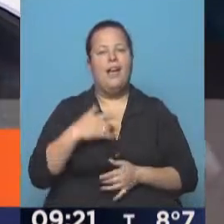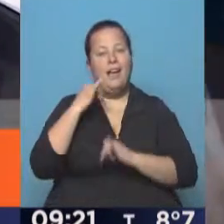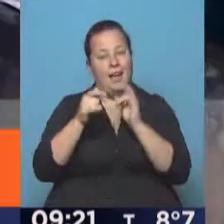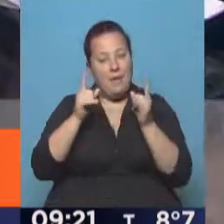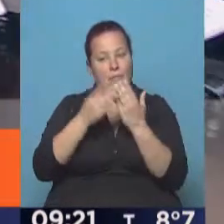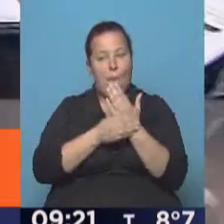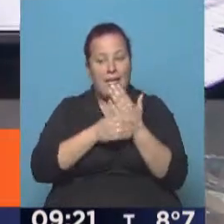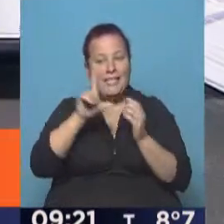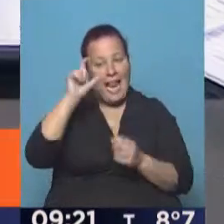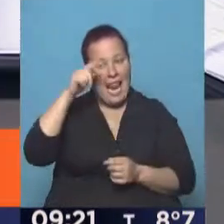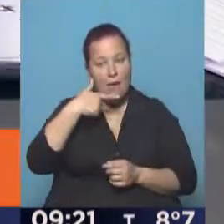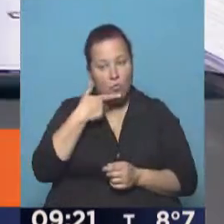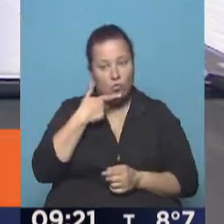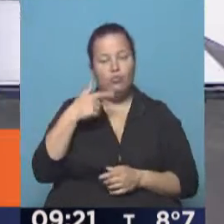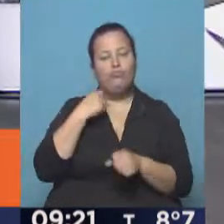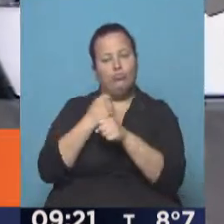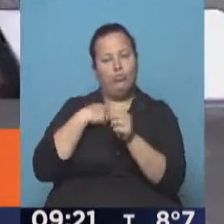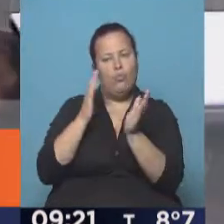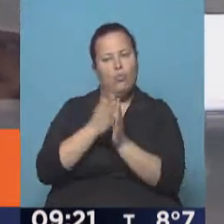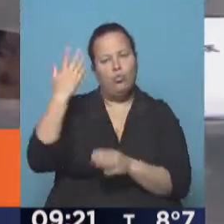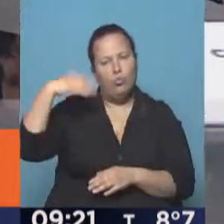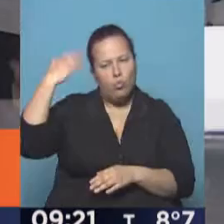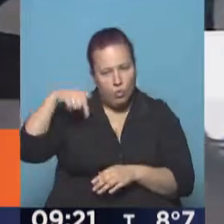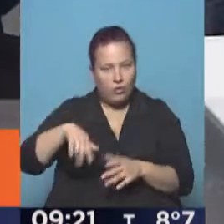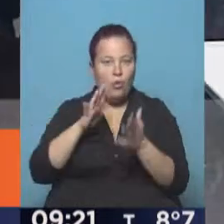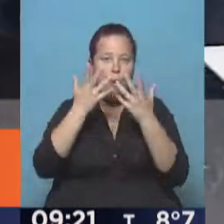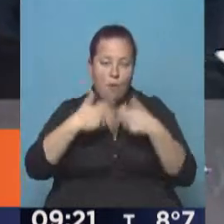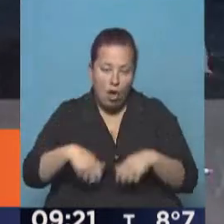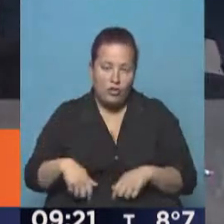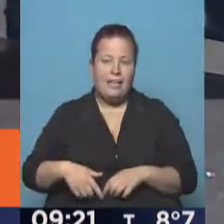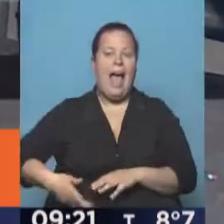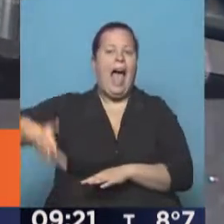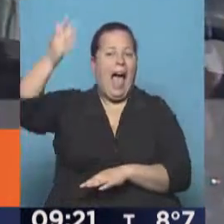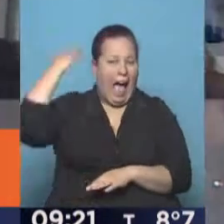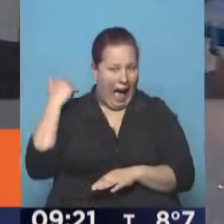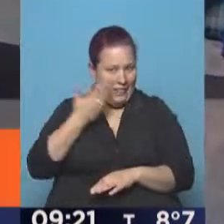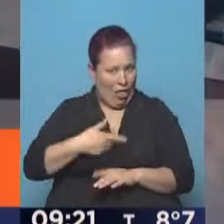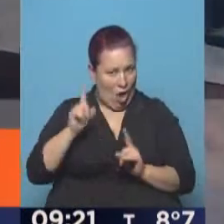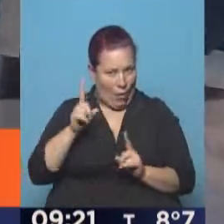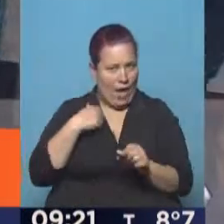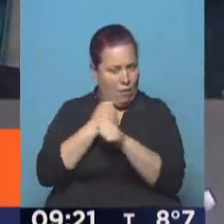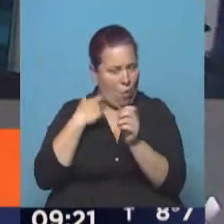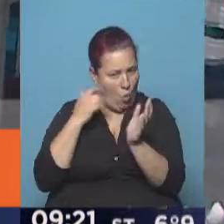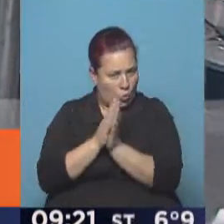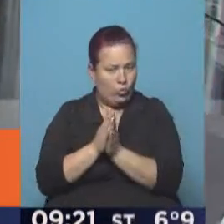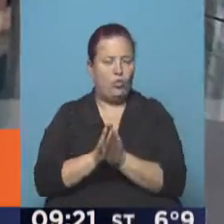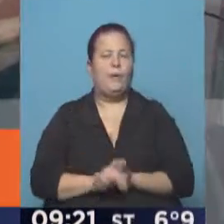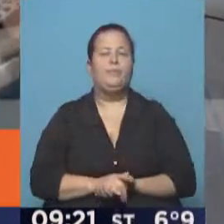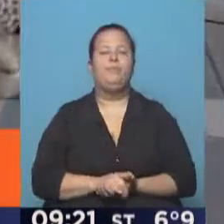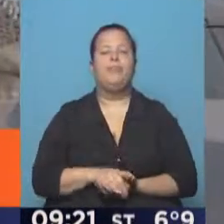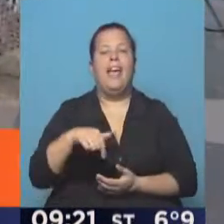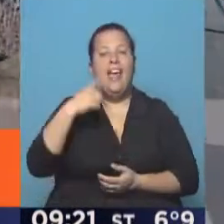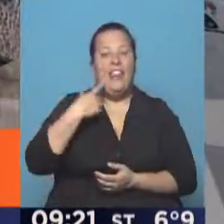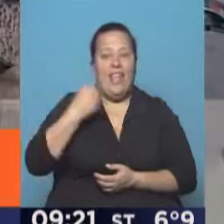con el ministro Lemus, con el cual trabajamos desde hace mucho tiempo en este proyecto, mucho antes de llegar al gobierno, ¿no es cierto? Es un